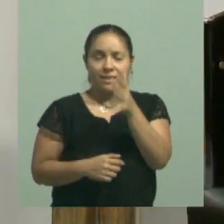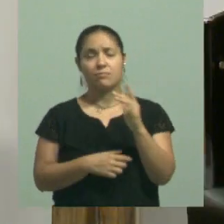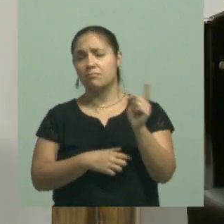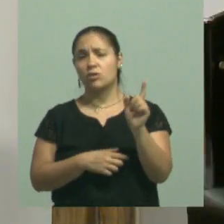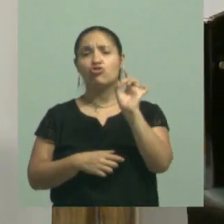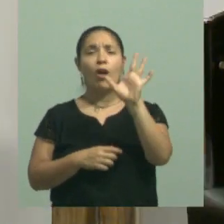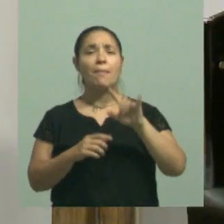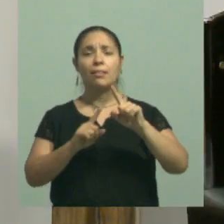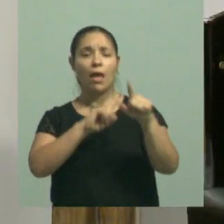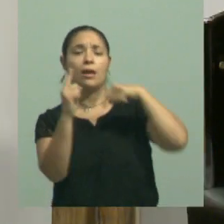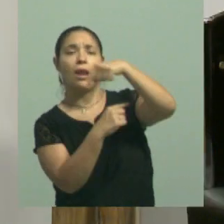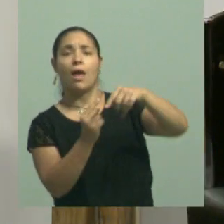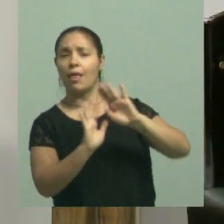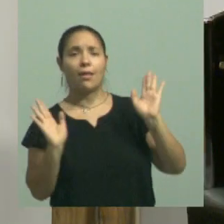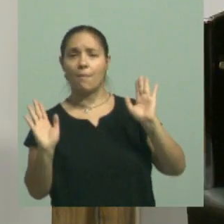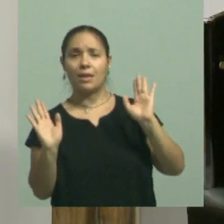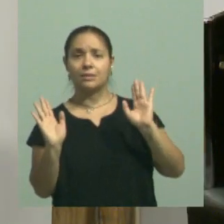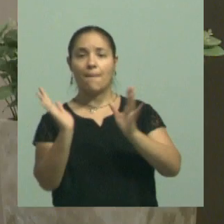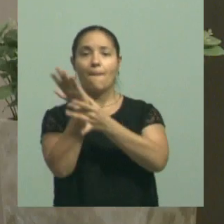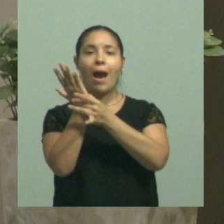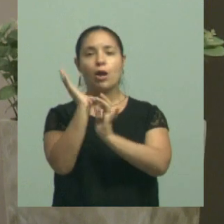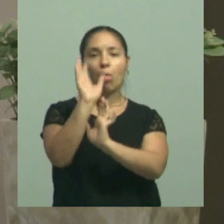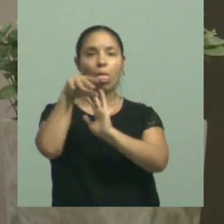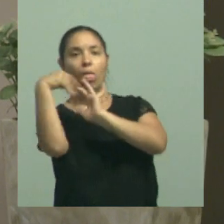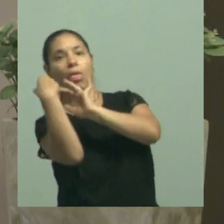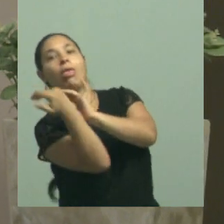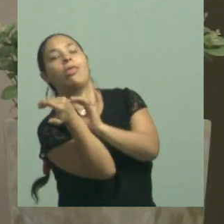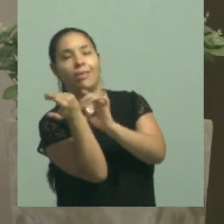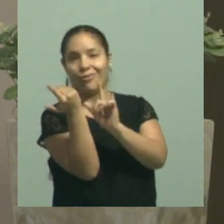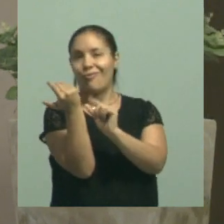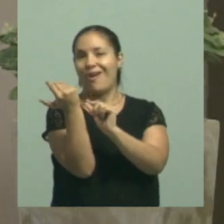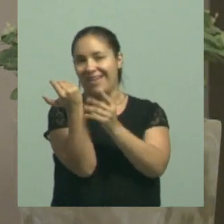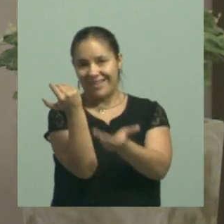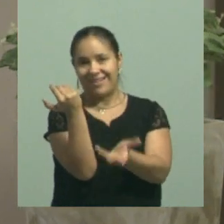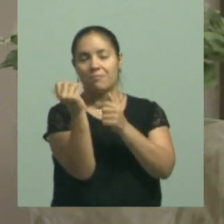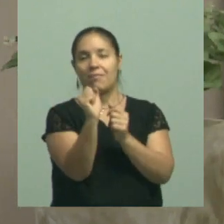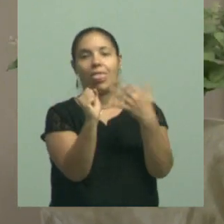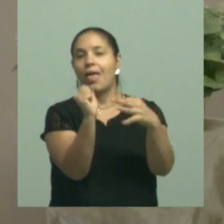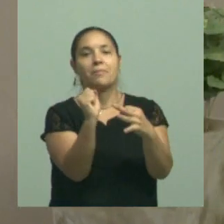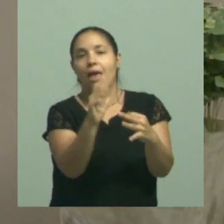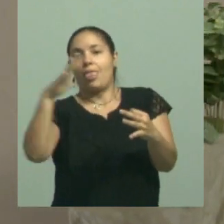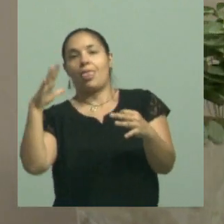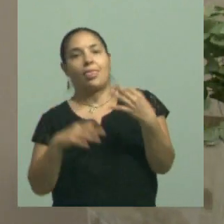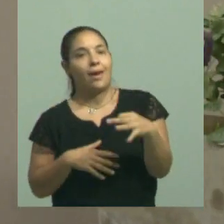importa el tamaño que tiene, entra a doblarse. Claro. Eso es muy típico, el agarre. El otro...